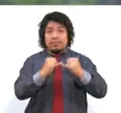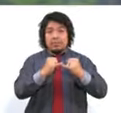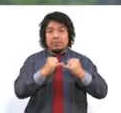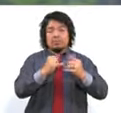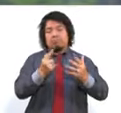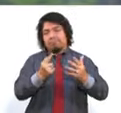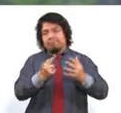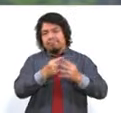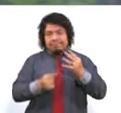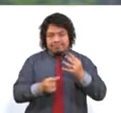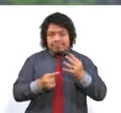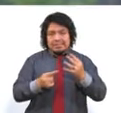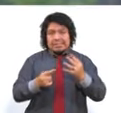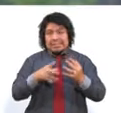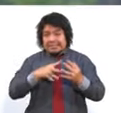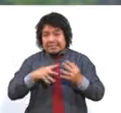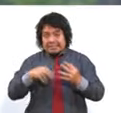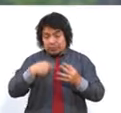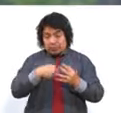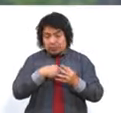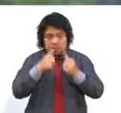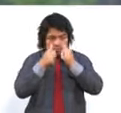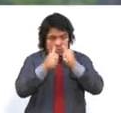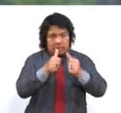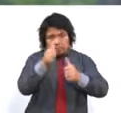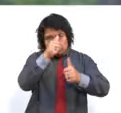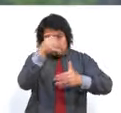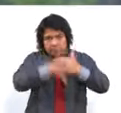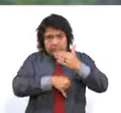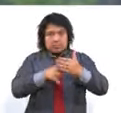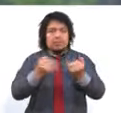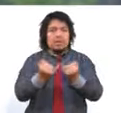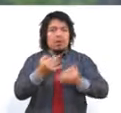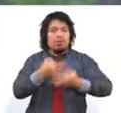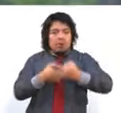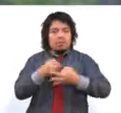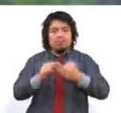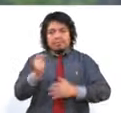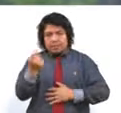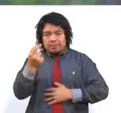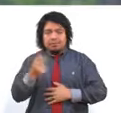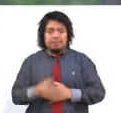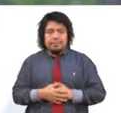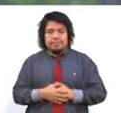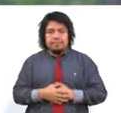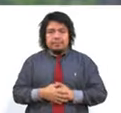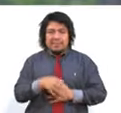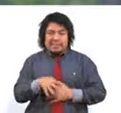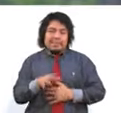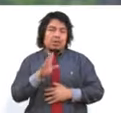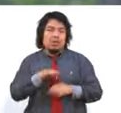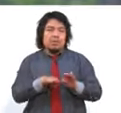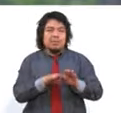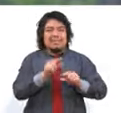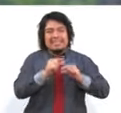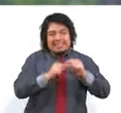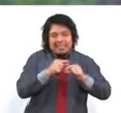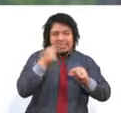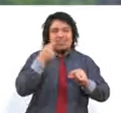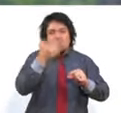instituciones, de las cuales se brindó asesoría técnica y jurídica. Fueron intentos por vulnerar